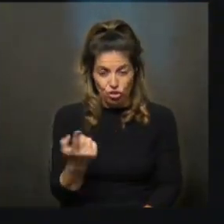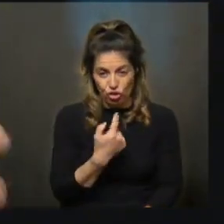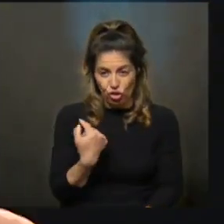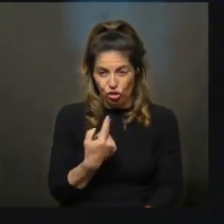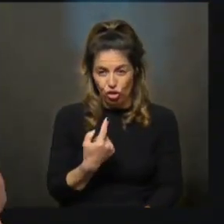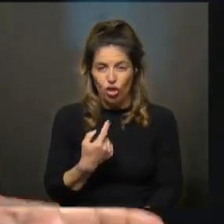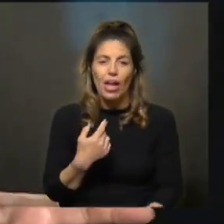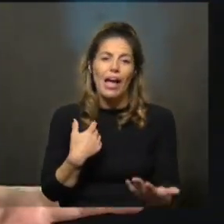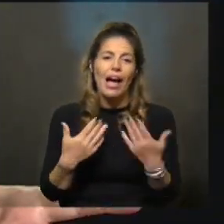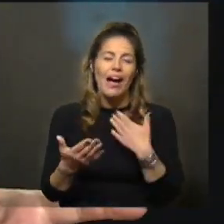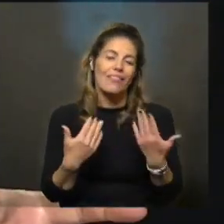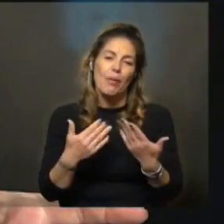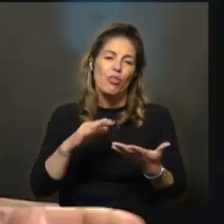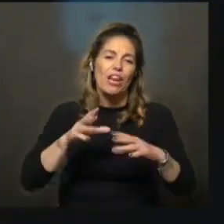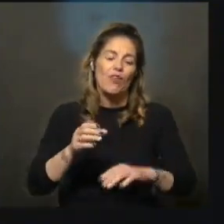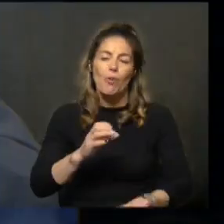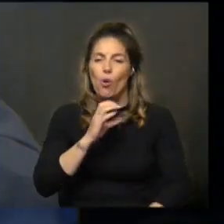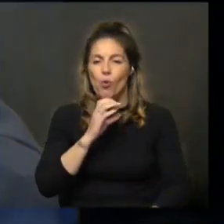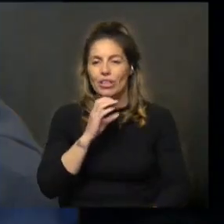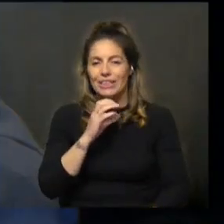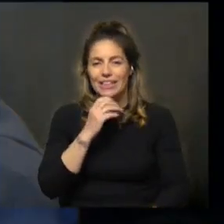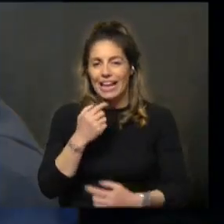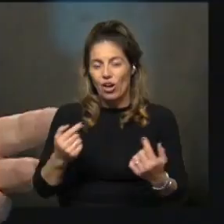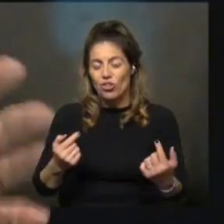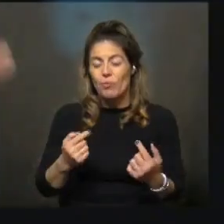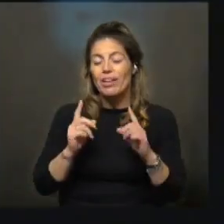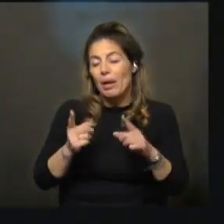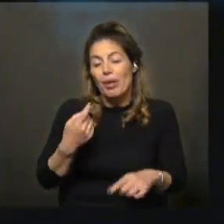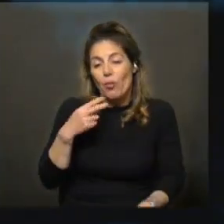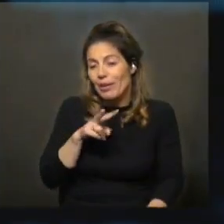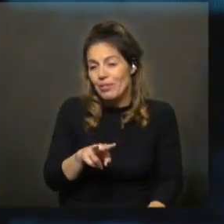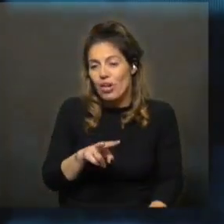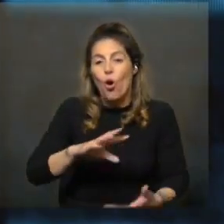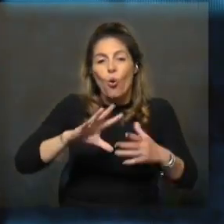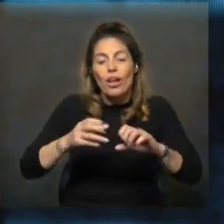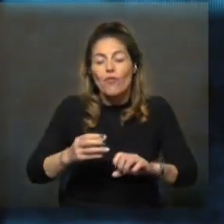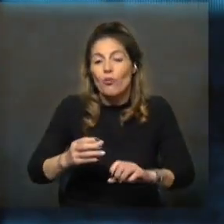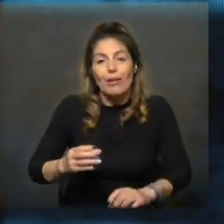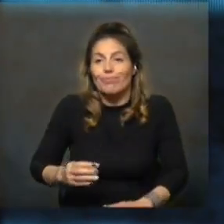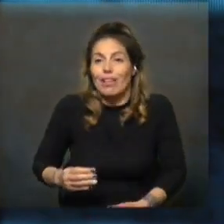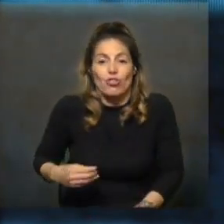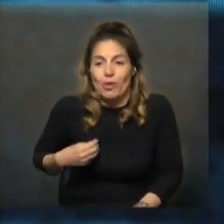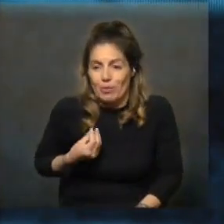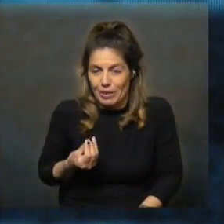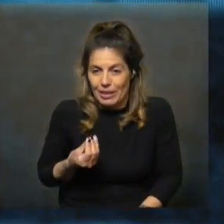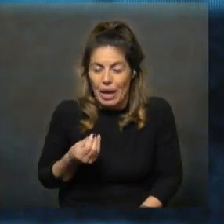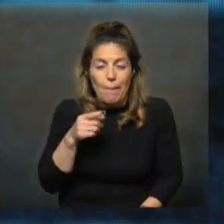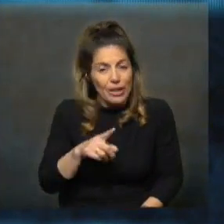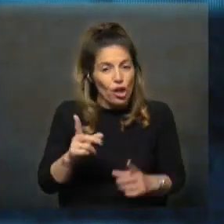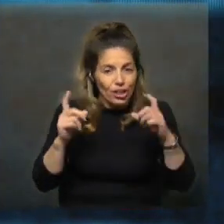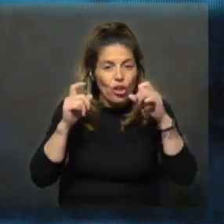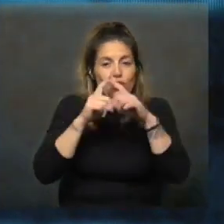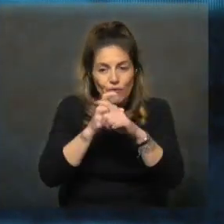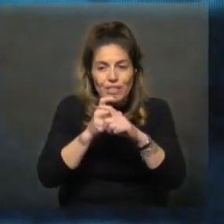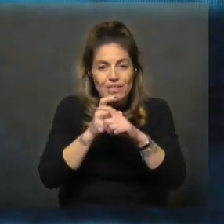hablamos de la parte humorística de las cosas porque así la tomábamos también que fue una forma de sobrellevarla Pero estas cosas cuestan